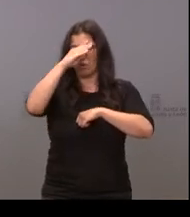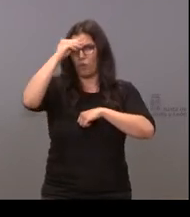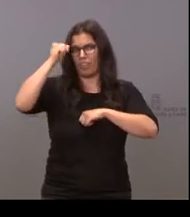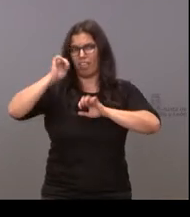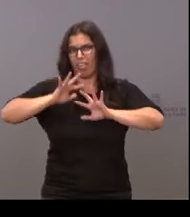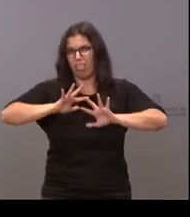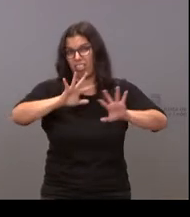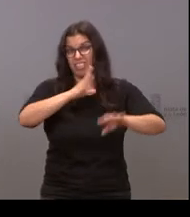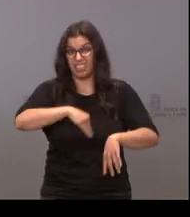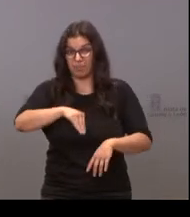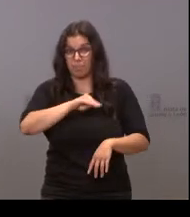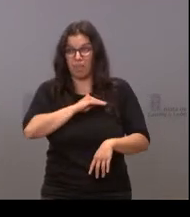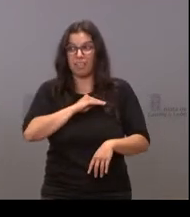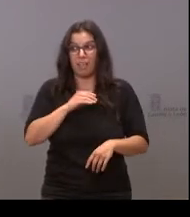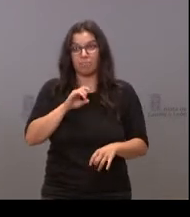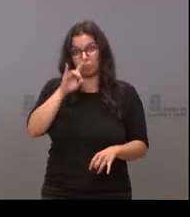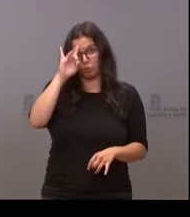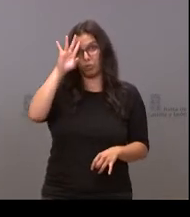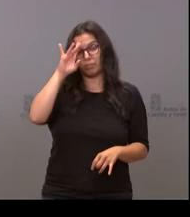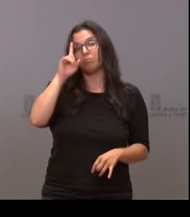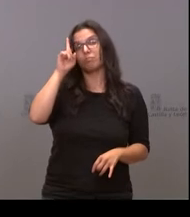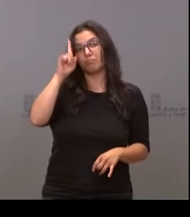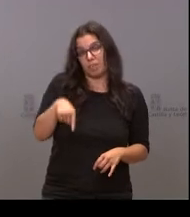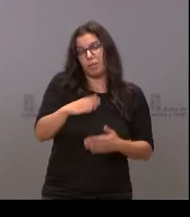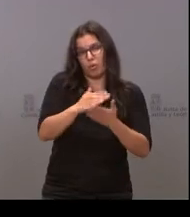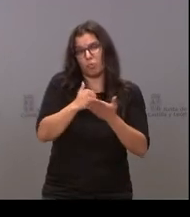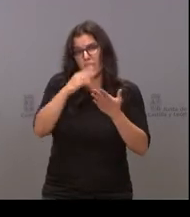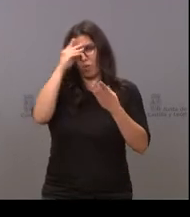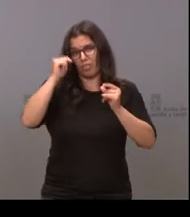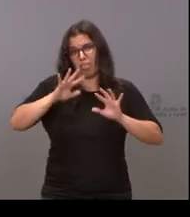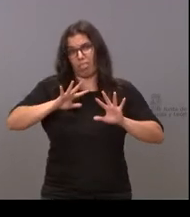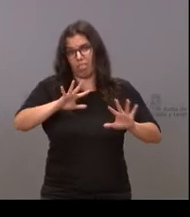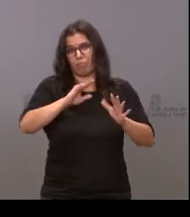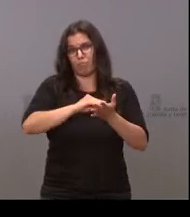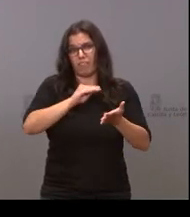españa' y por qué no decirlo también de nuestra comunidad